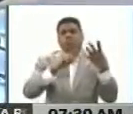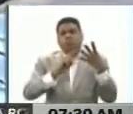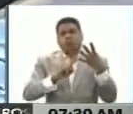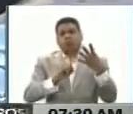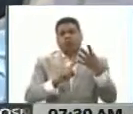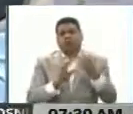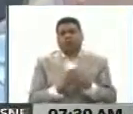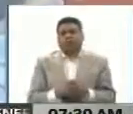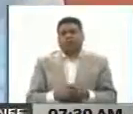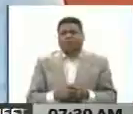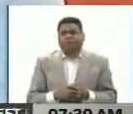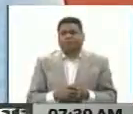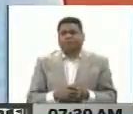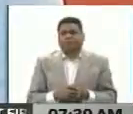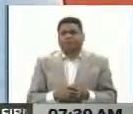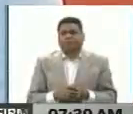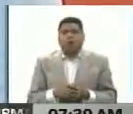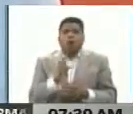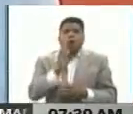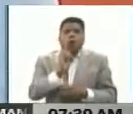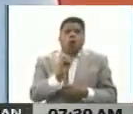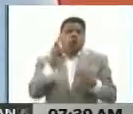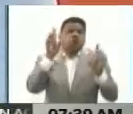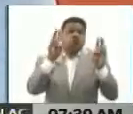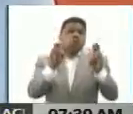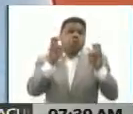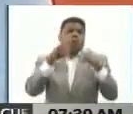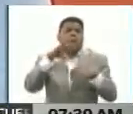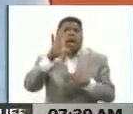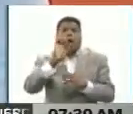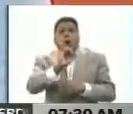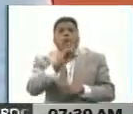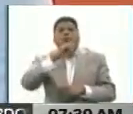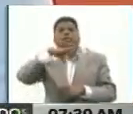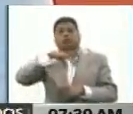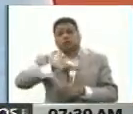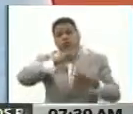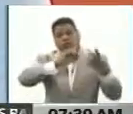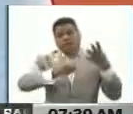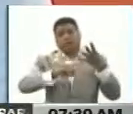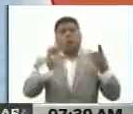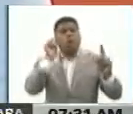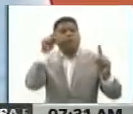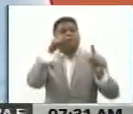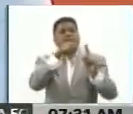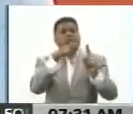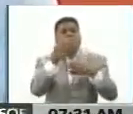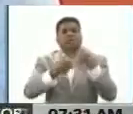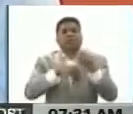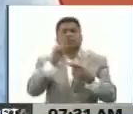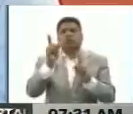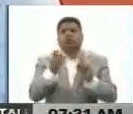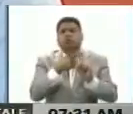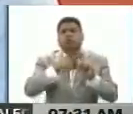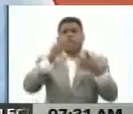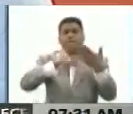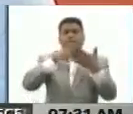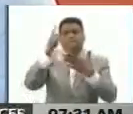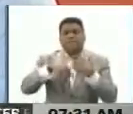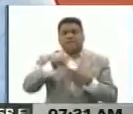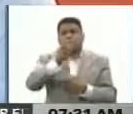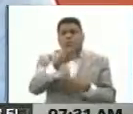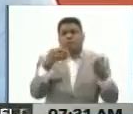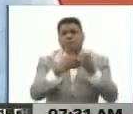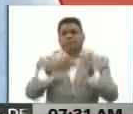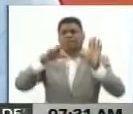vengan ellas de la innovación o de la creación. ¿Con qué objetivo? Con el objetivo de crear un solo plan hacia el 2017 y un